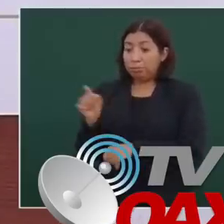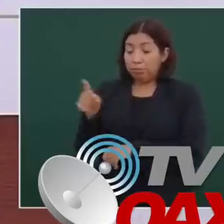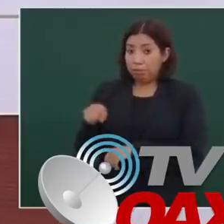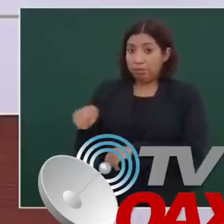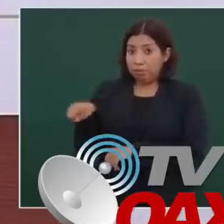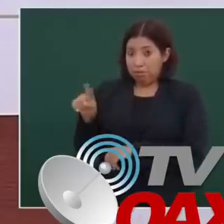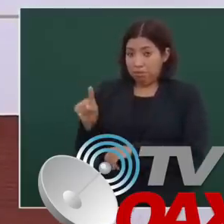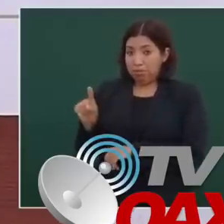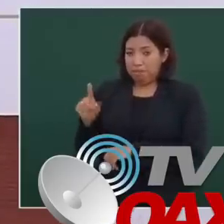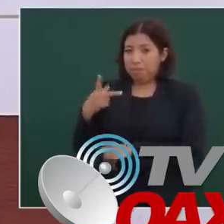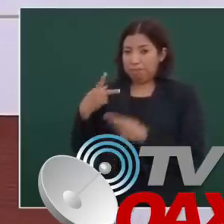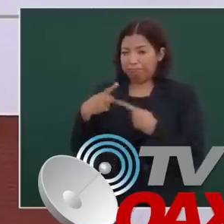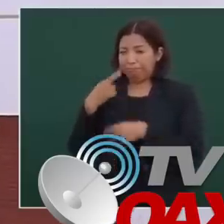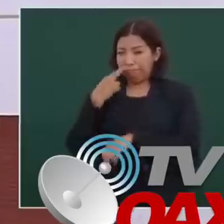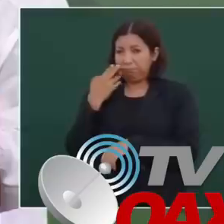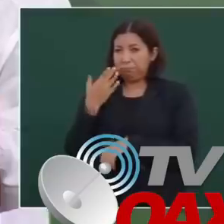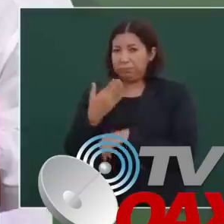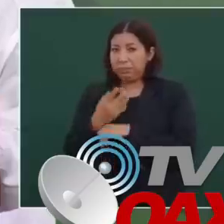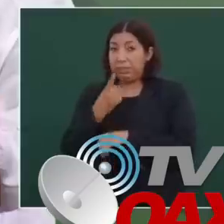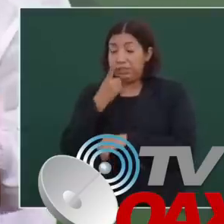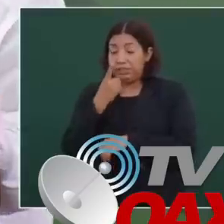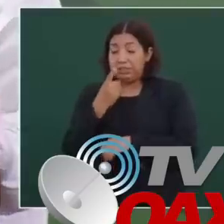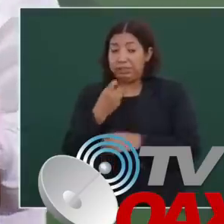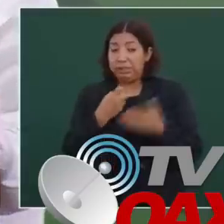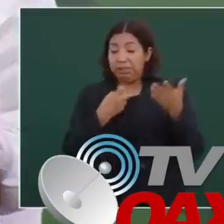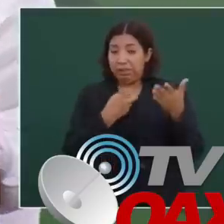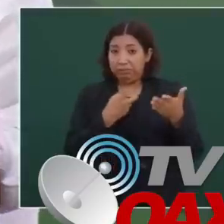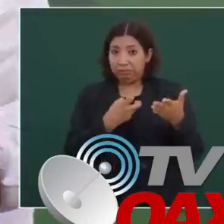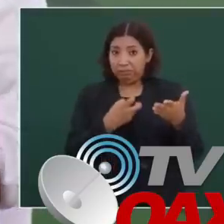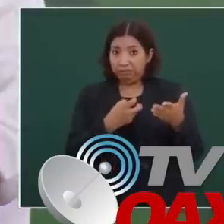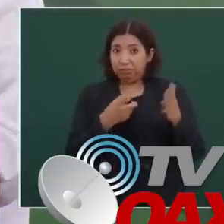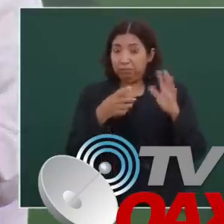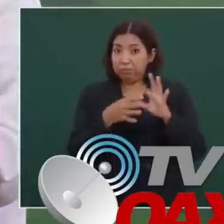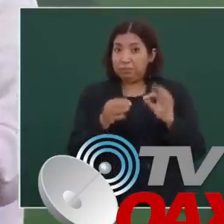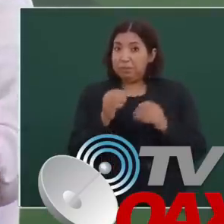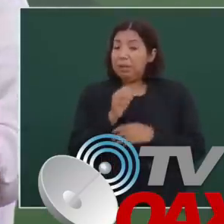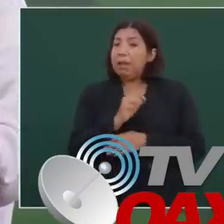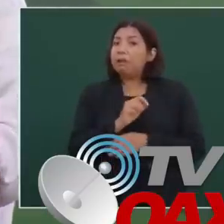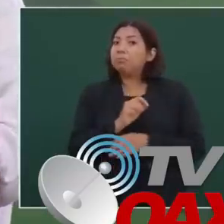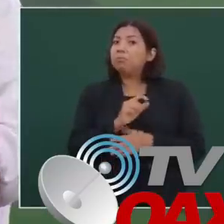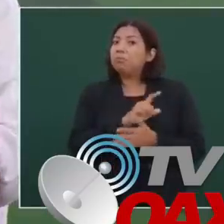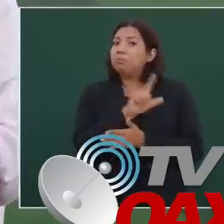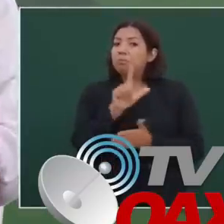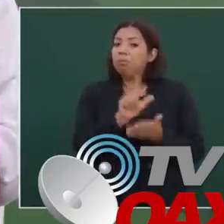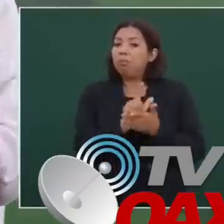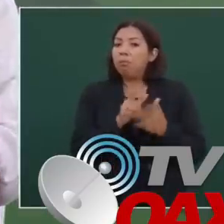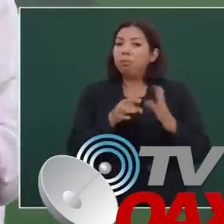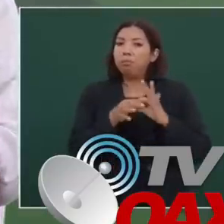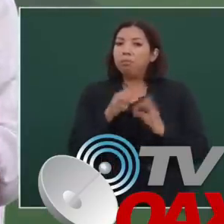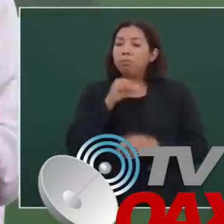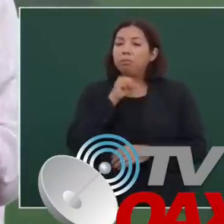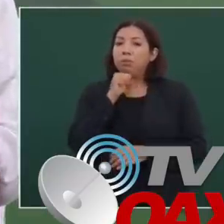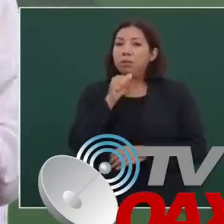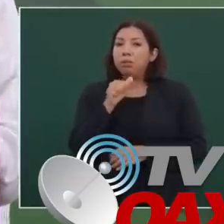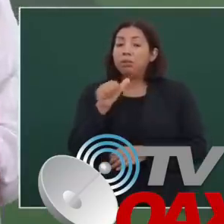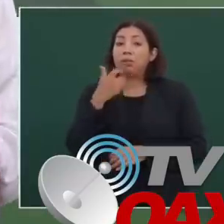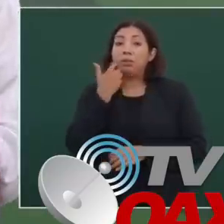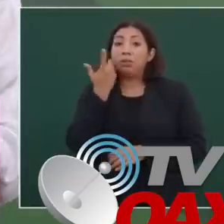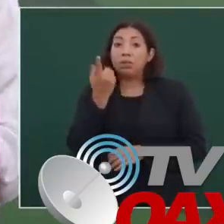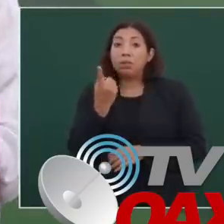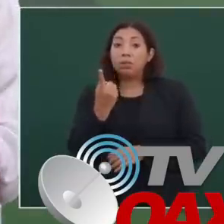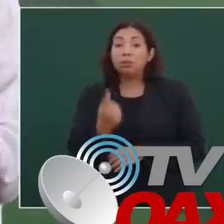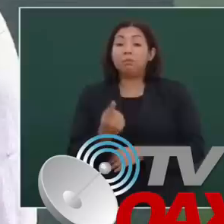ilegal y están pidiendo que se les paguen 100 millones de dólares